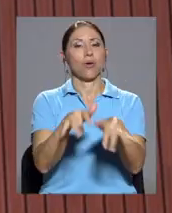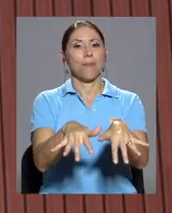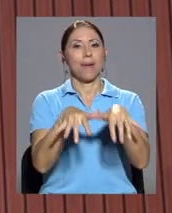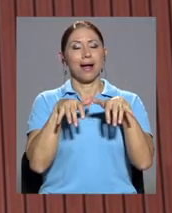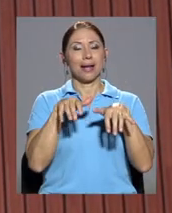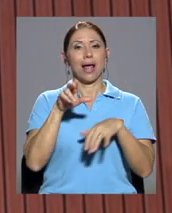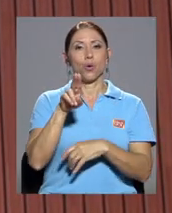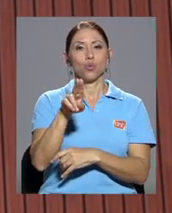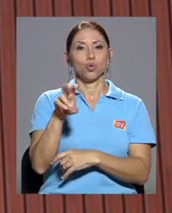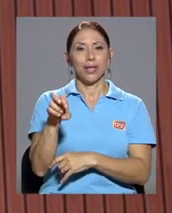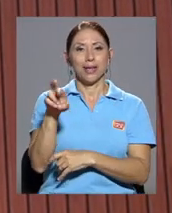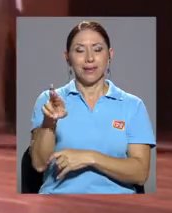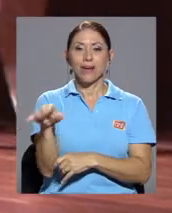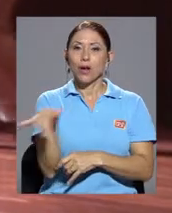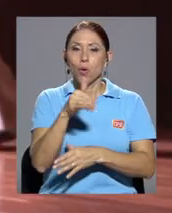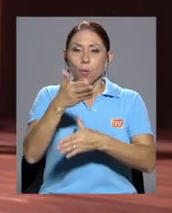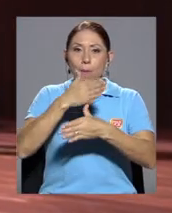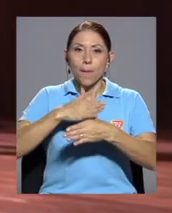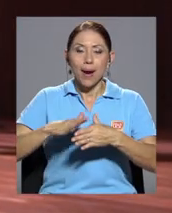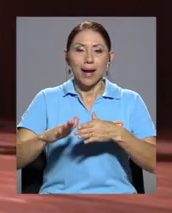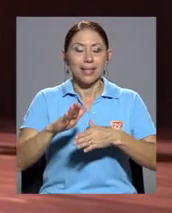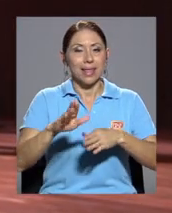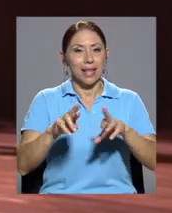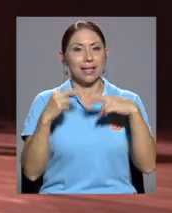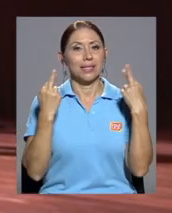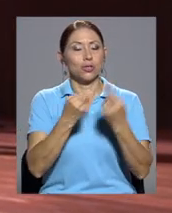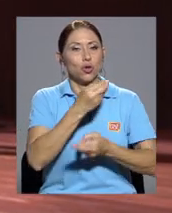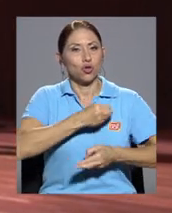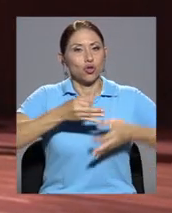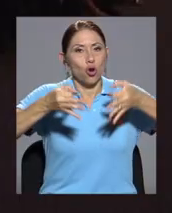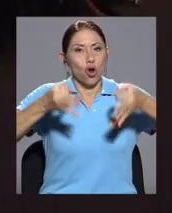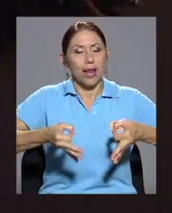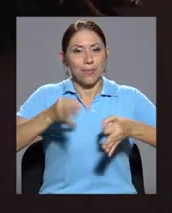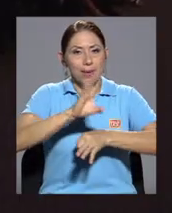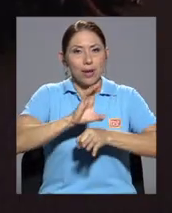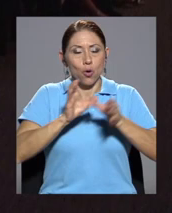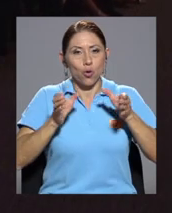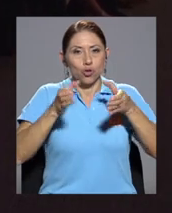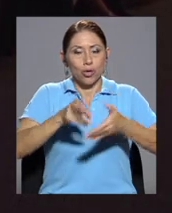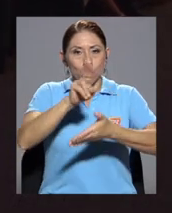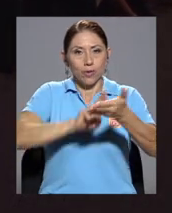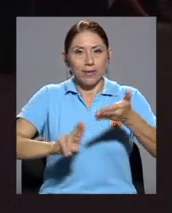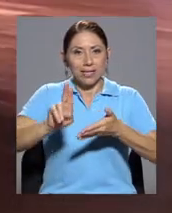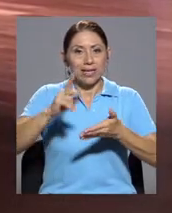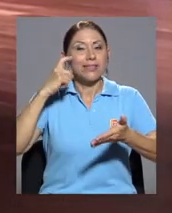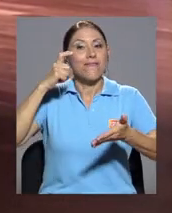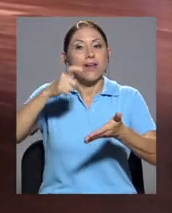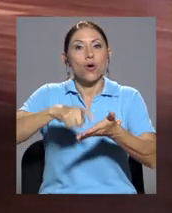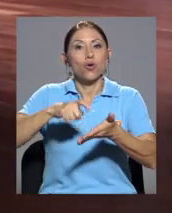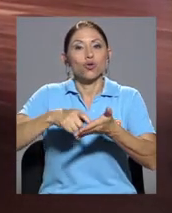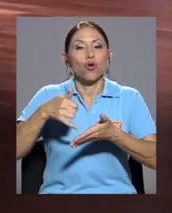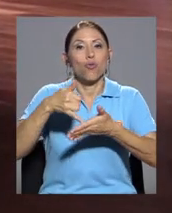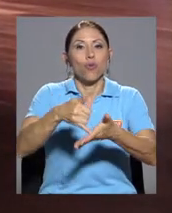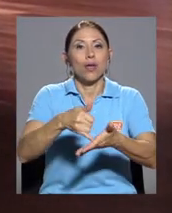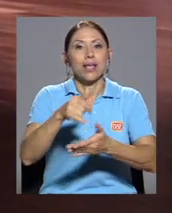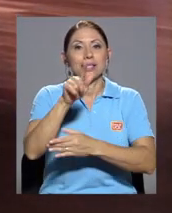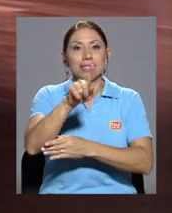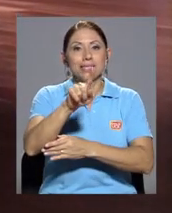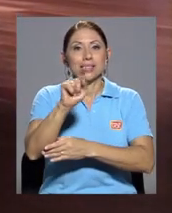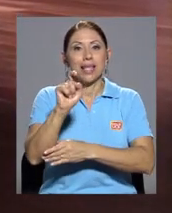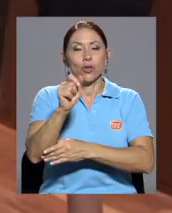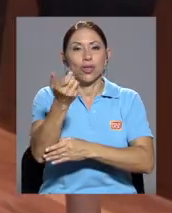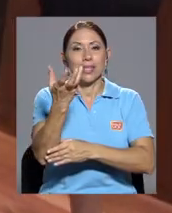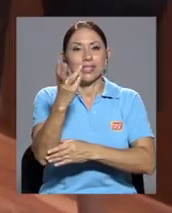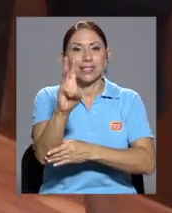uc r como parte de la sesión solemne del consejo universitario se reconoció a 116 estudiantes de grado por